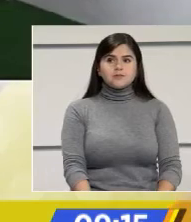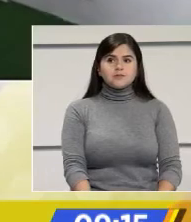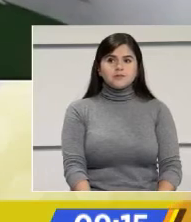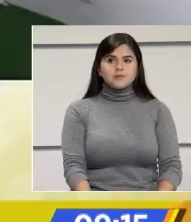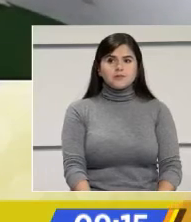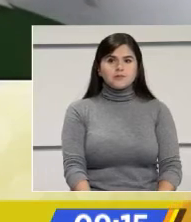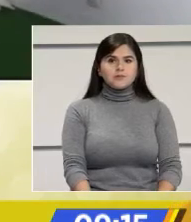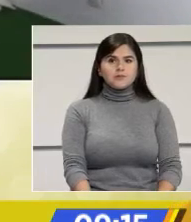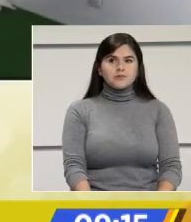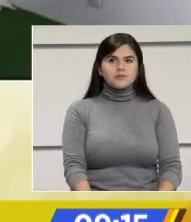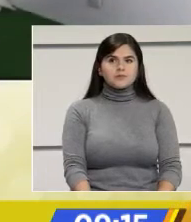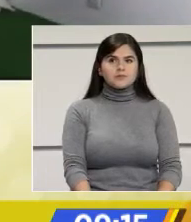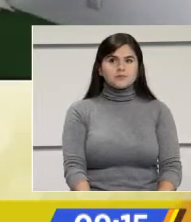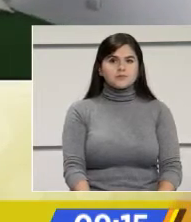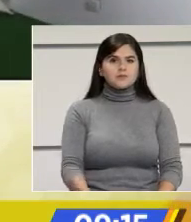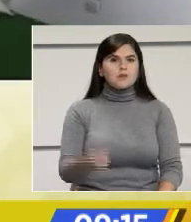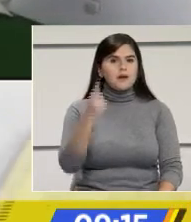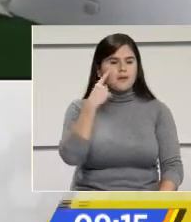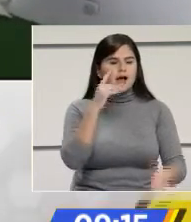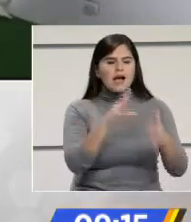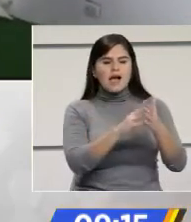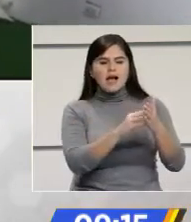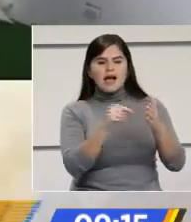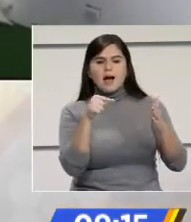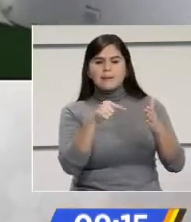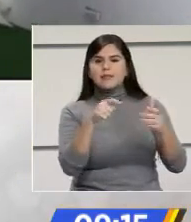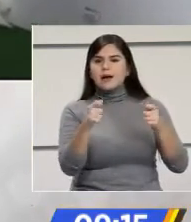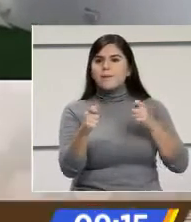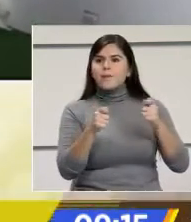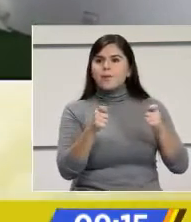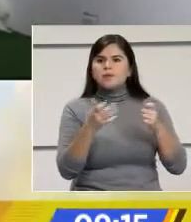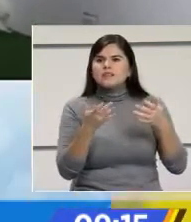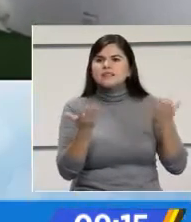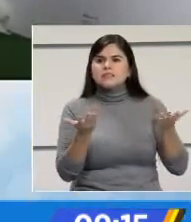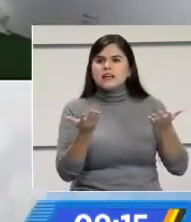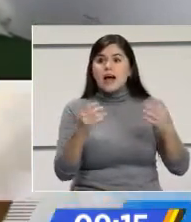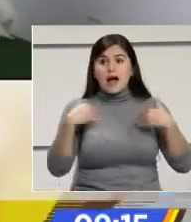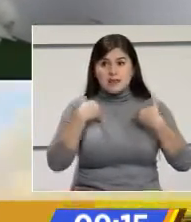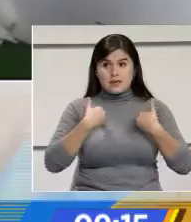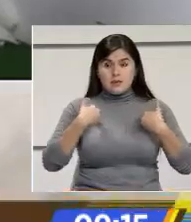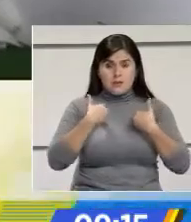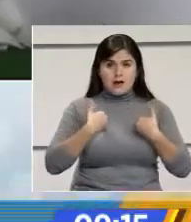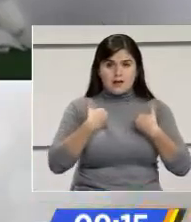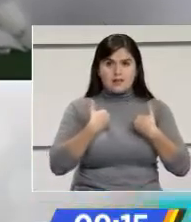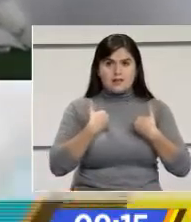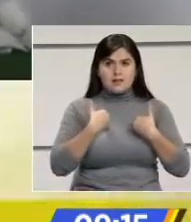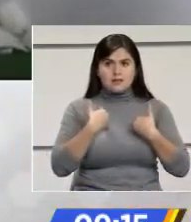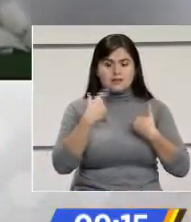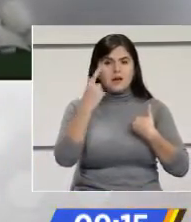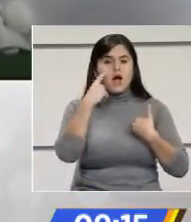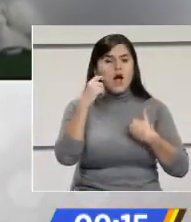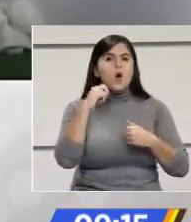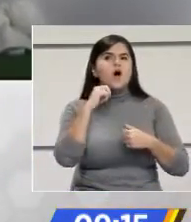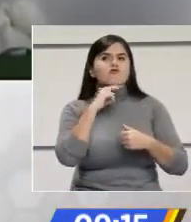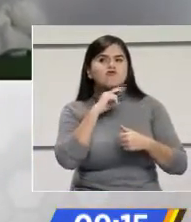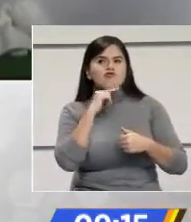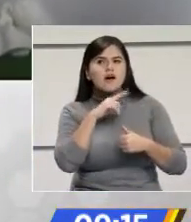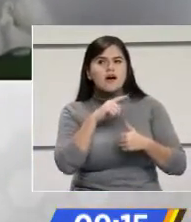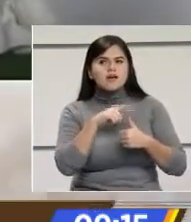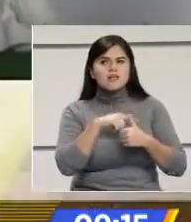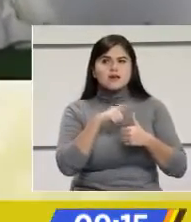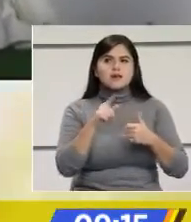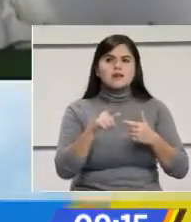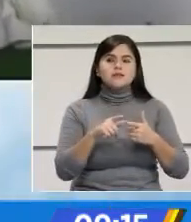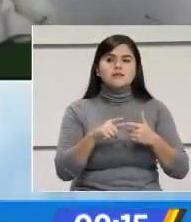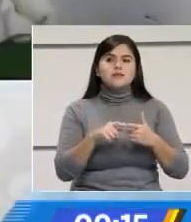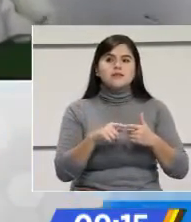Entonces, vamos a imitar el movimiento de los animalitos. Vamos a imitar una rana y una cachita, y